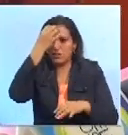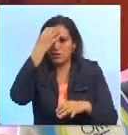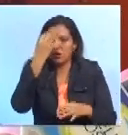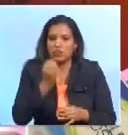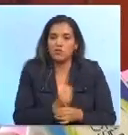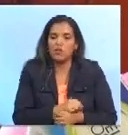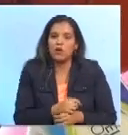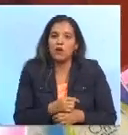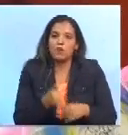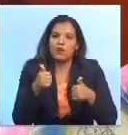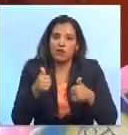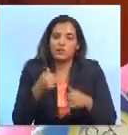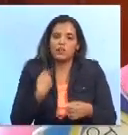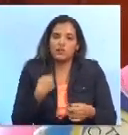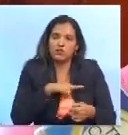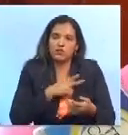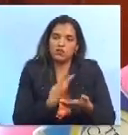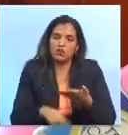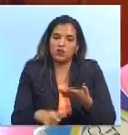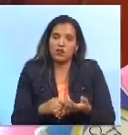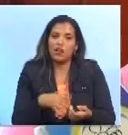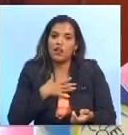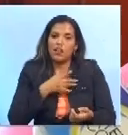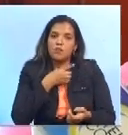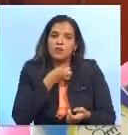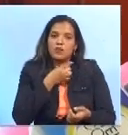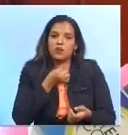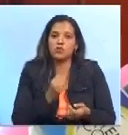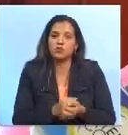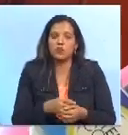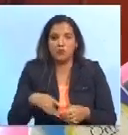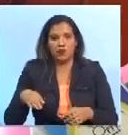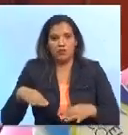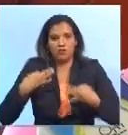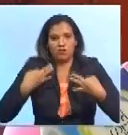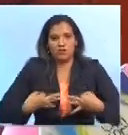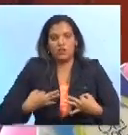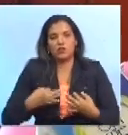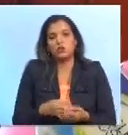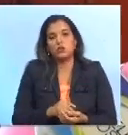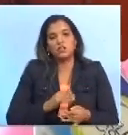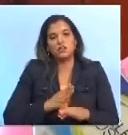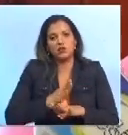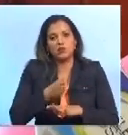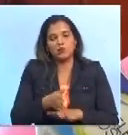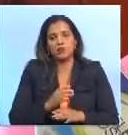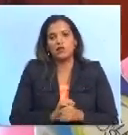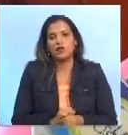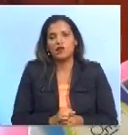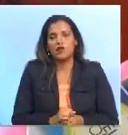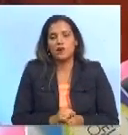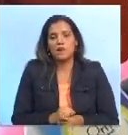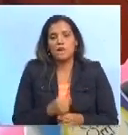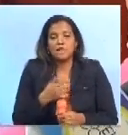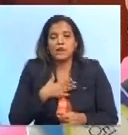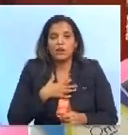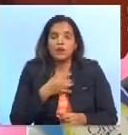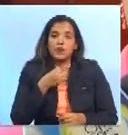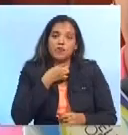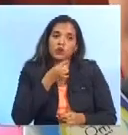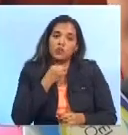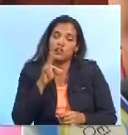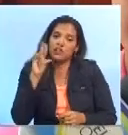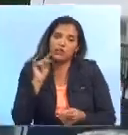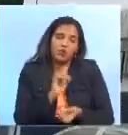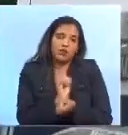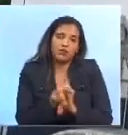sea, por el bien de nuestros hijos. A mí me gusta es por la disciplina que han tenido siempre, pero por mí me gustaría que